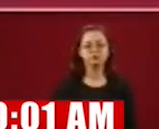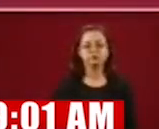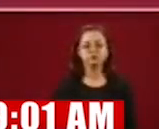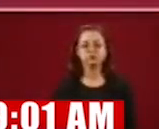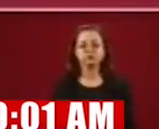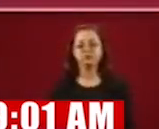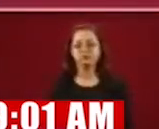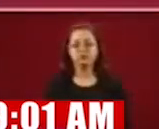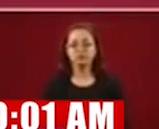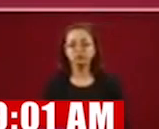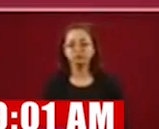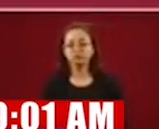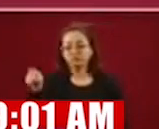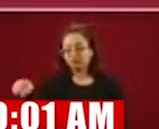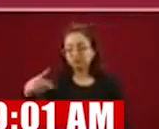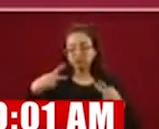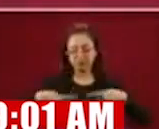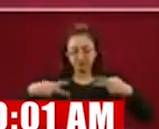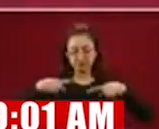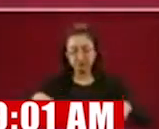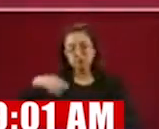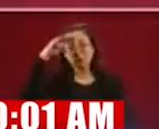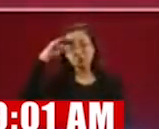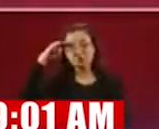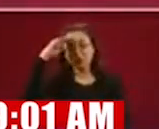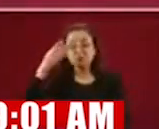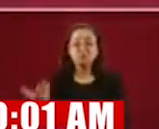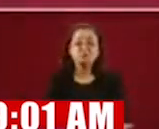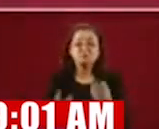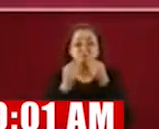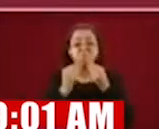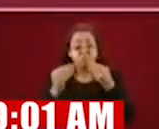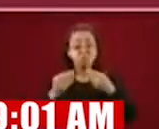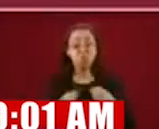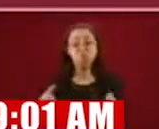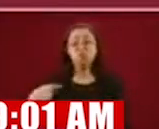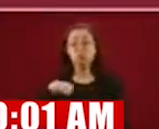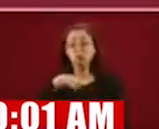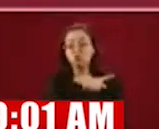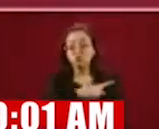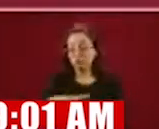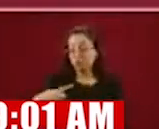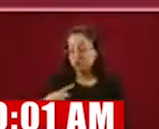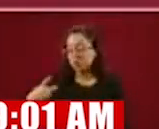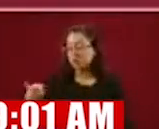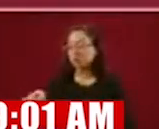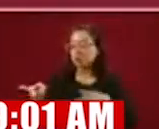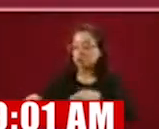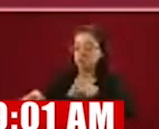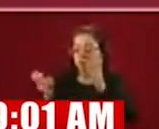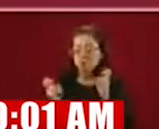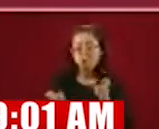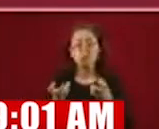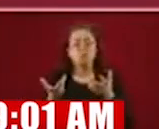que tiene que hacer estas actividades o se ve obligado